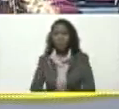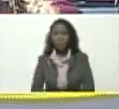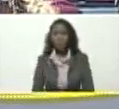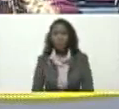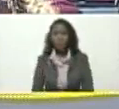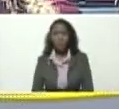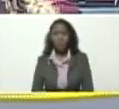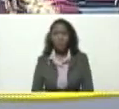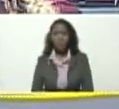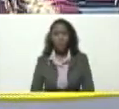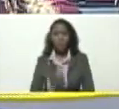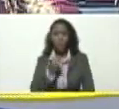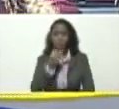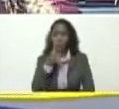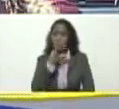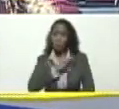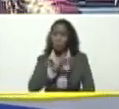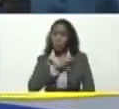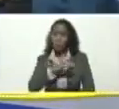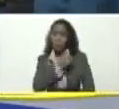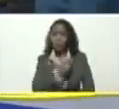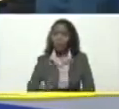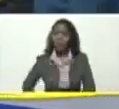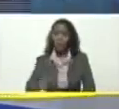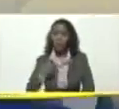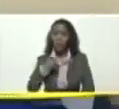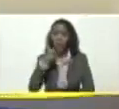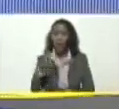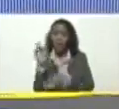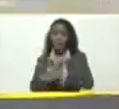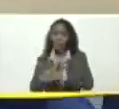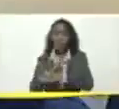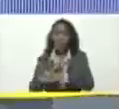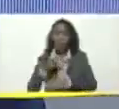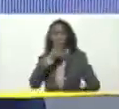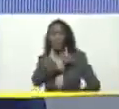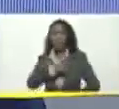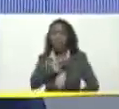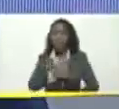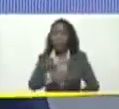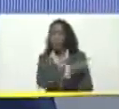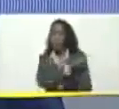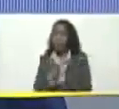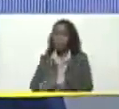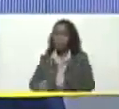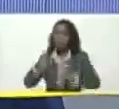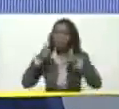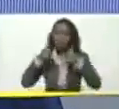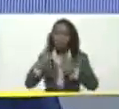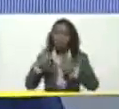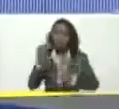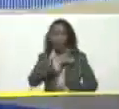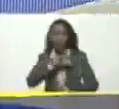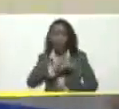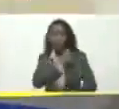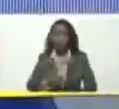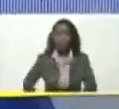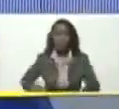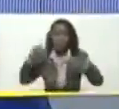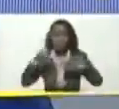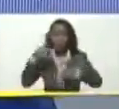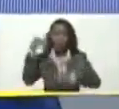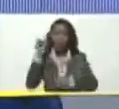Bueno, señor presidente, se lo digo rapidito. Misión cumplida, señor presidente. Aquí está